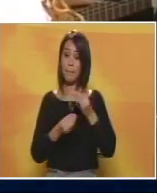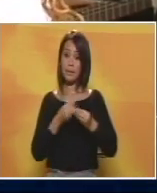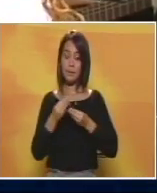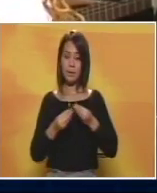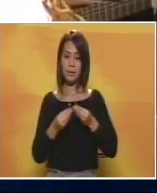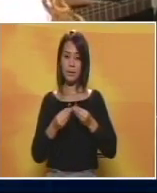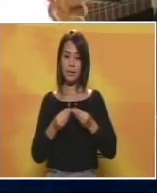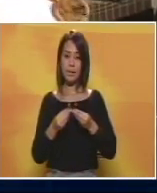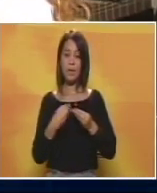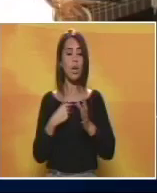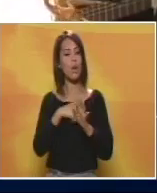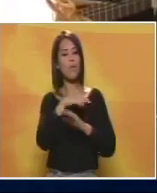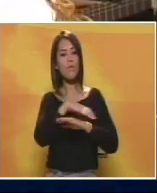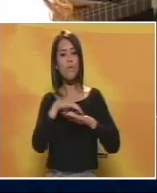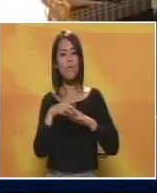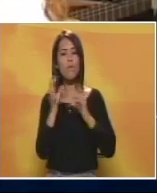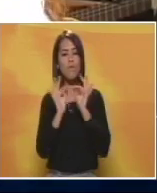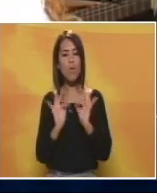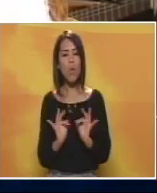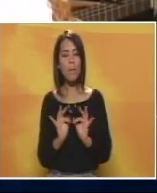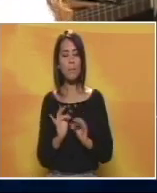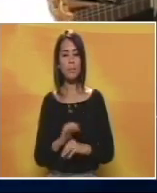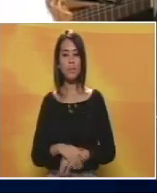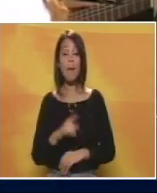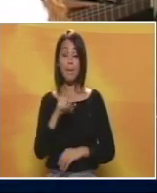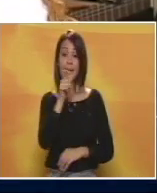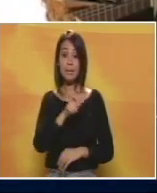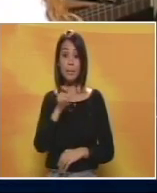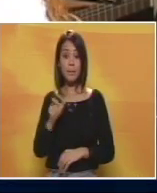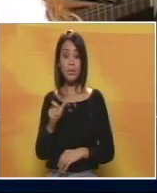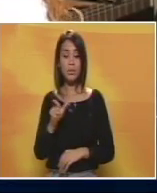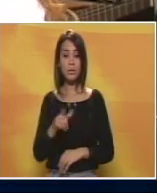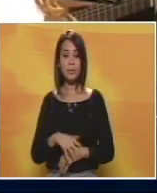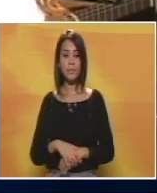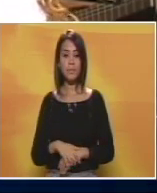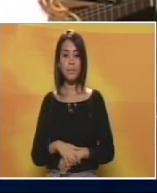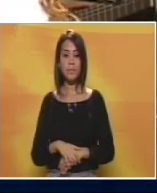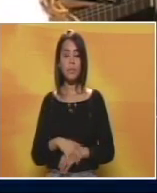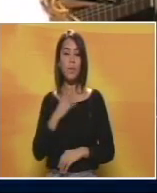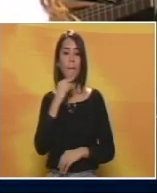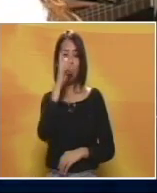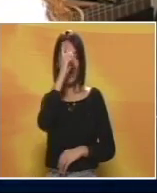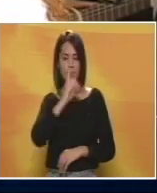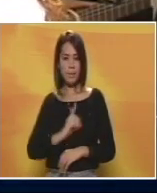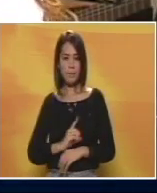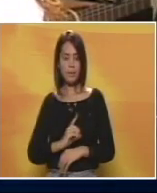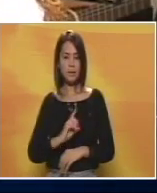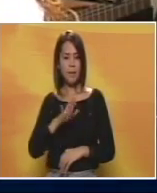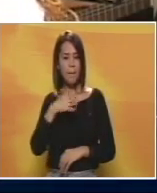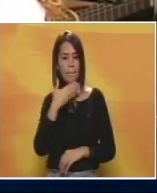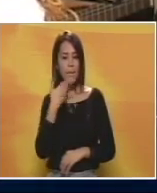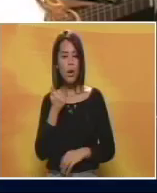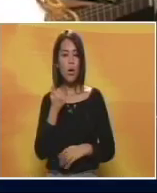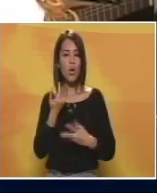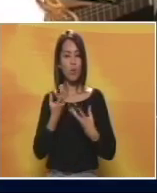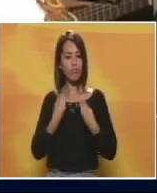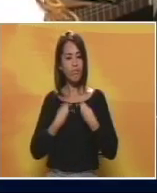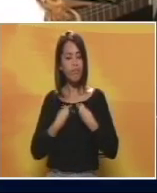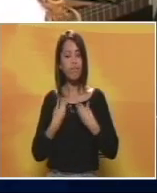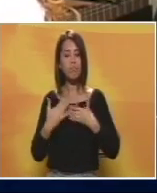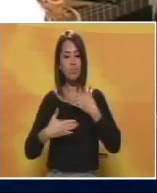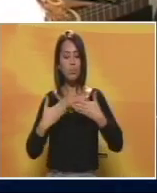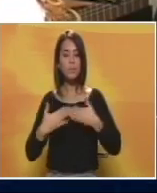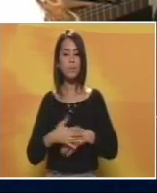las prótesis y las órtesis para que esas personas, bueno, para que las personas con discapacidad tengan una mejor calidad de vida.